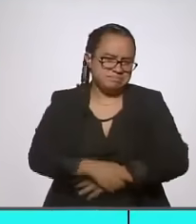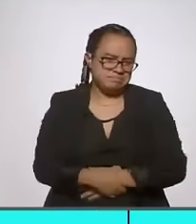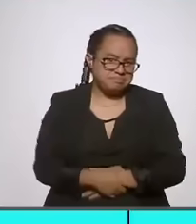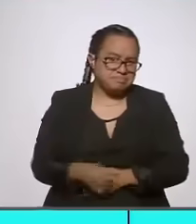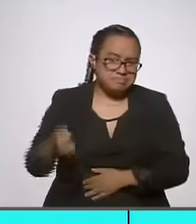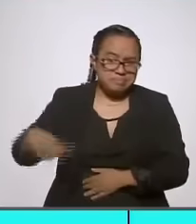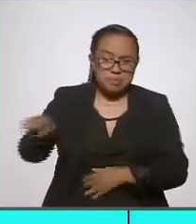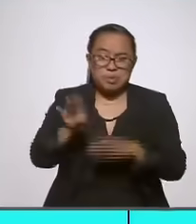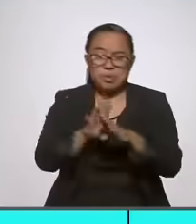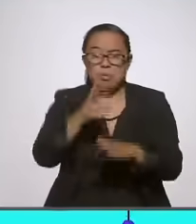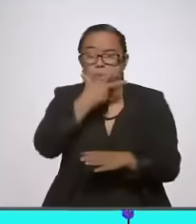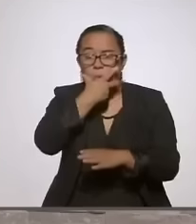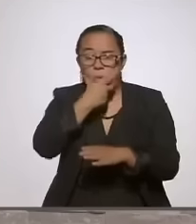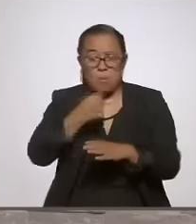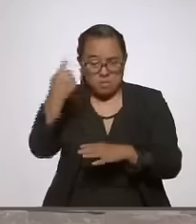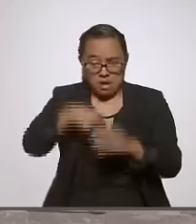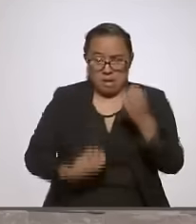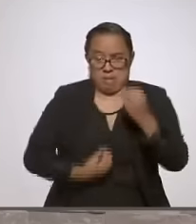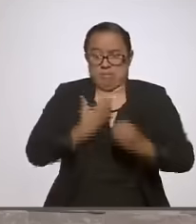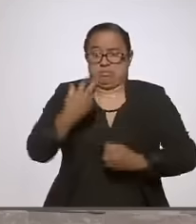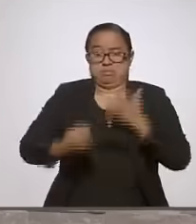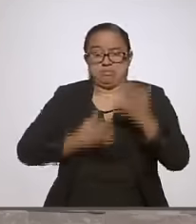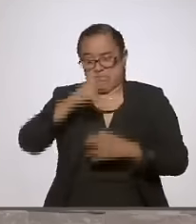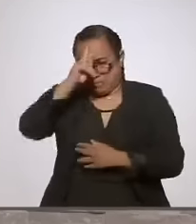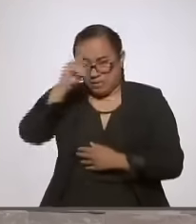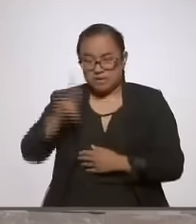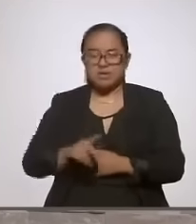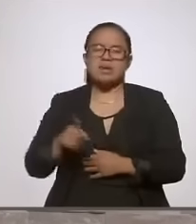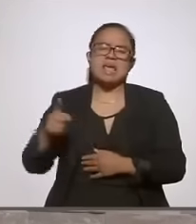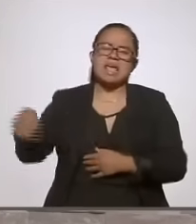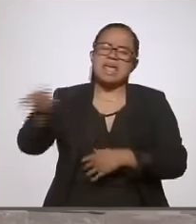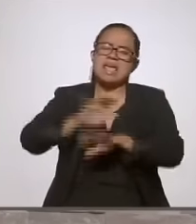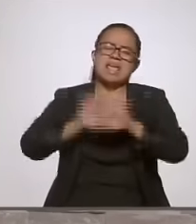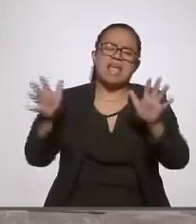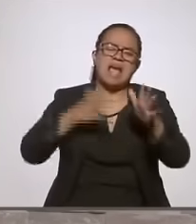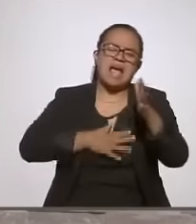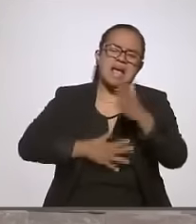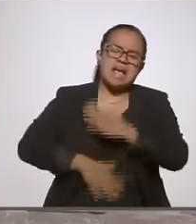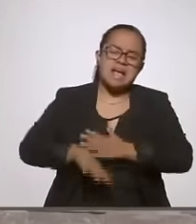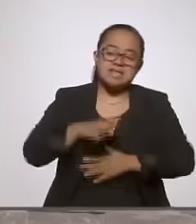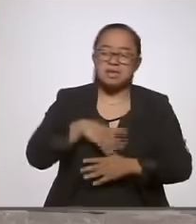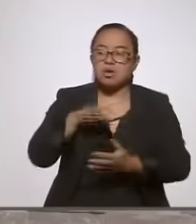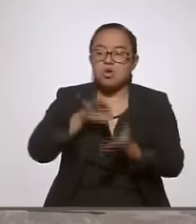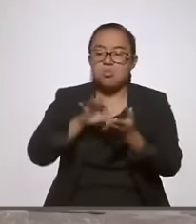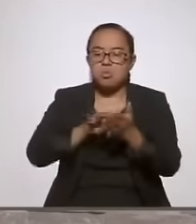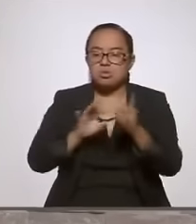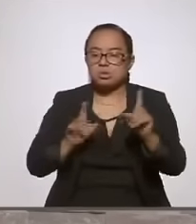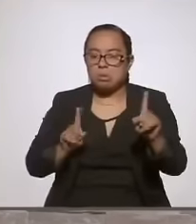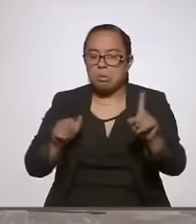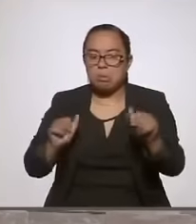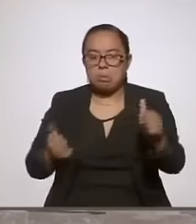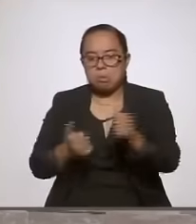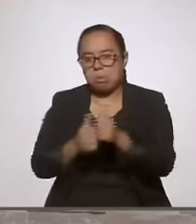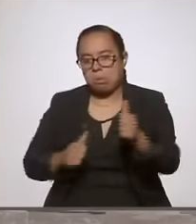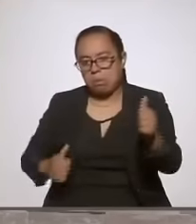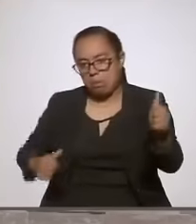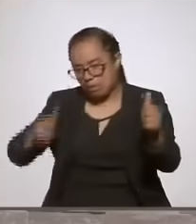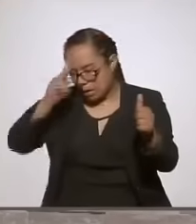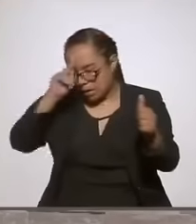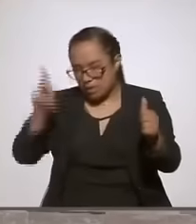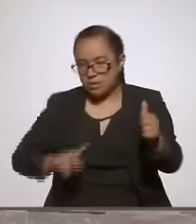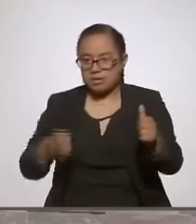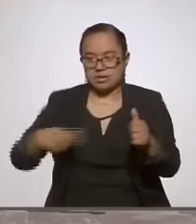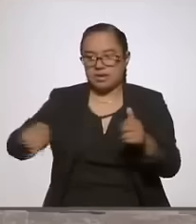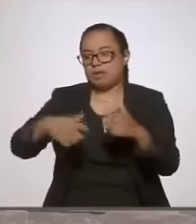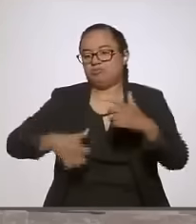Exceso de testosterona. Sí, claro, pues que ya están cansados. No avanzan ni un punto, se están restando. Pues claro, se